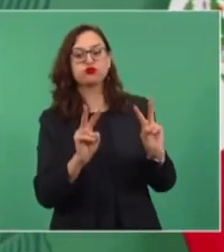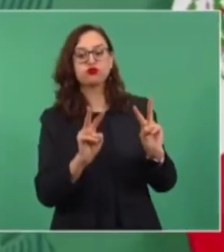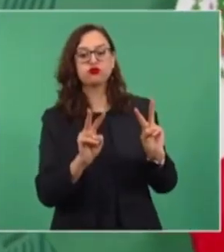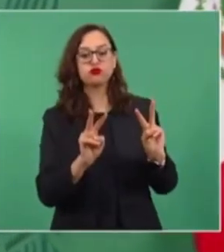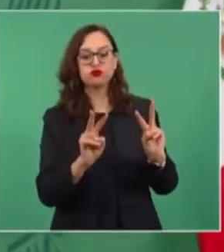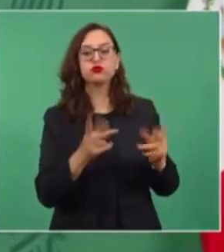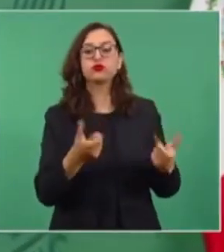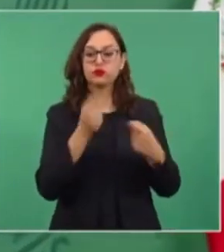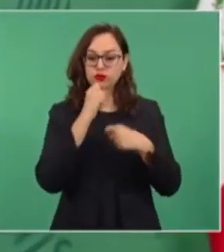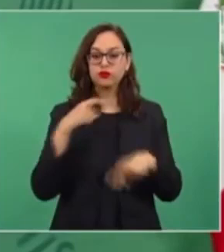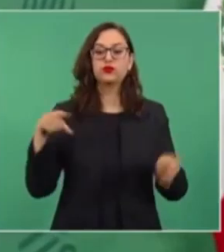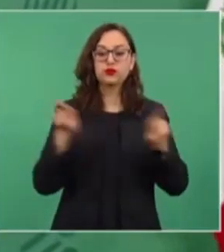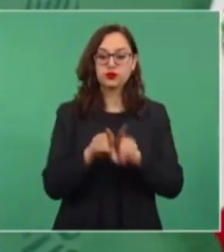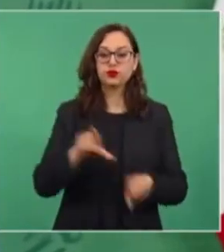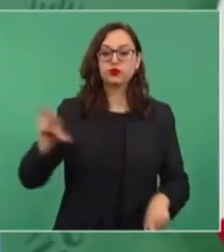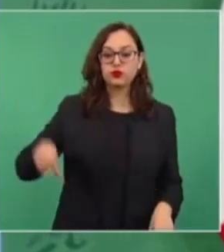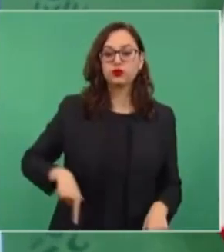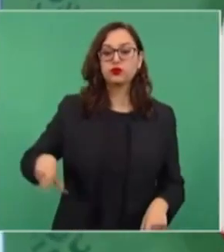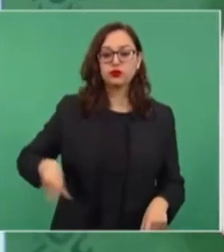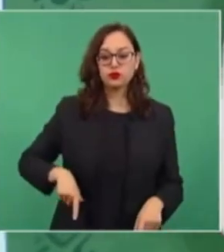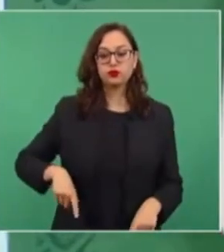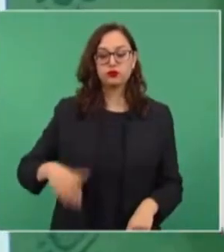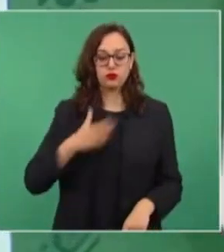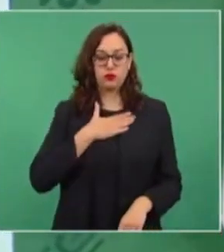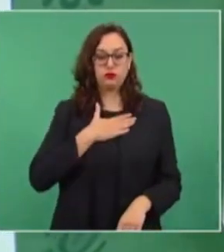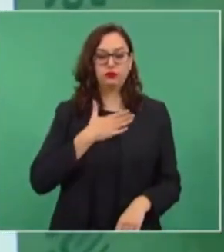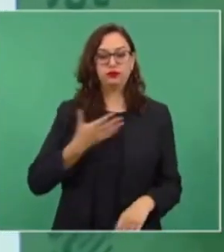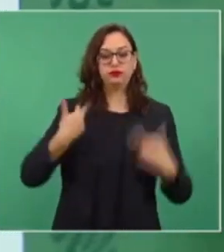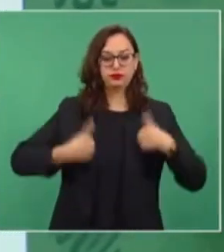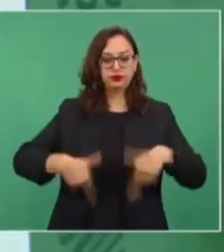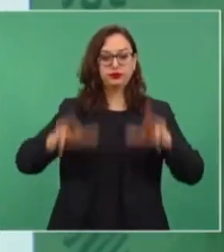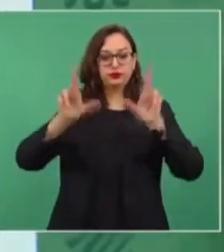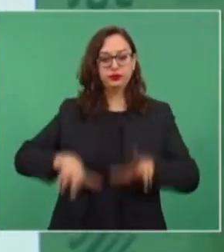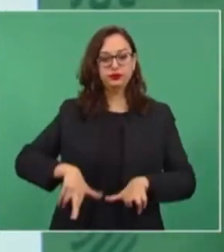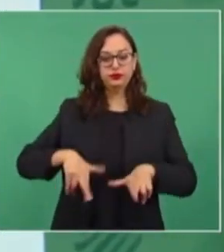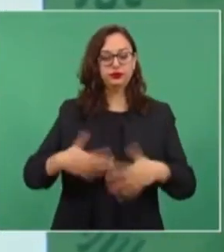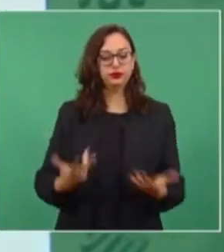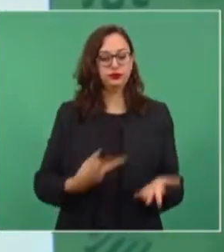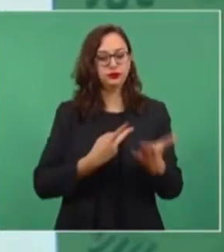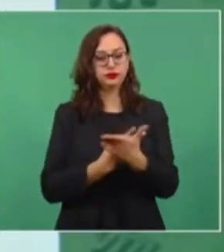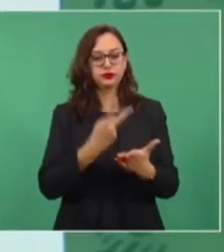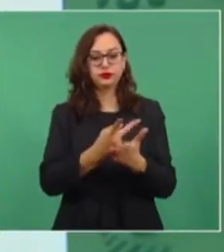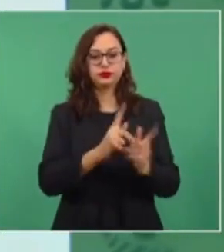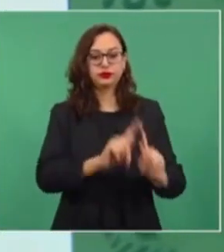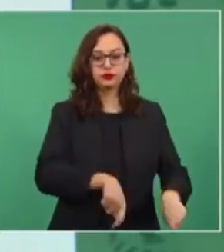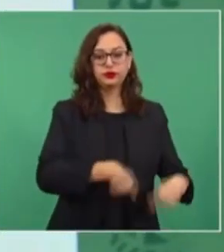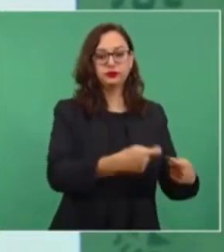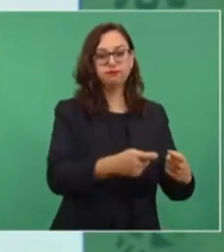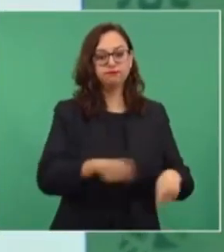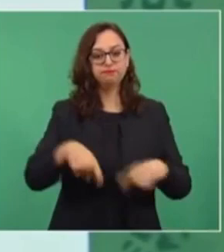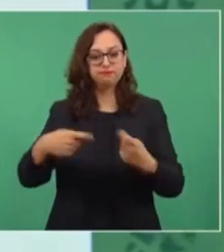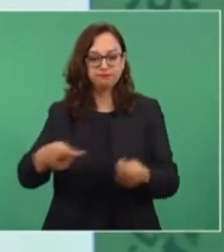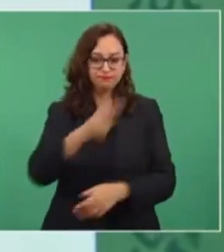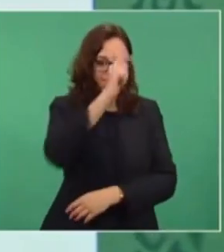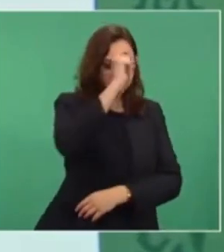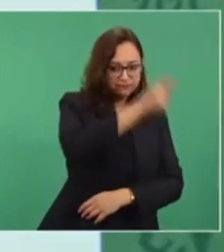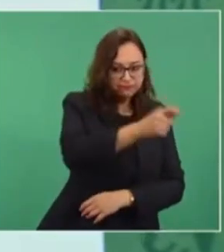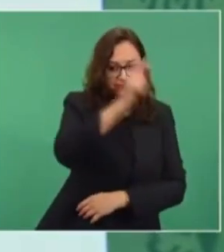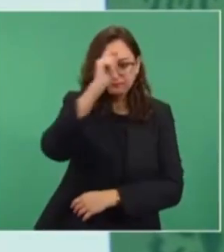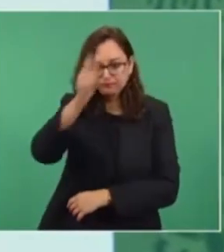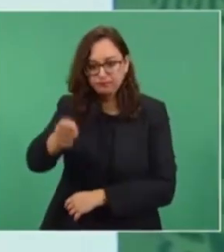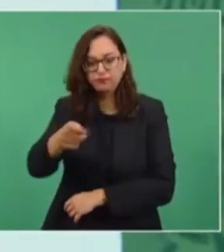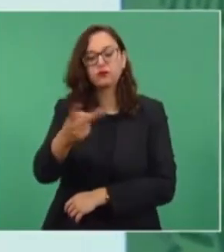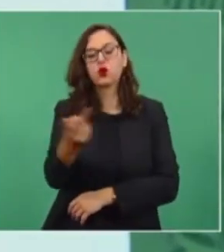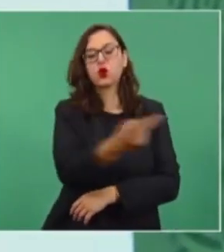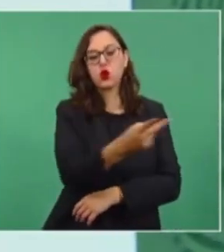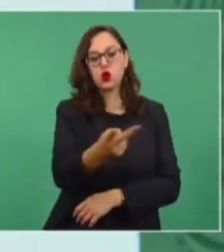para el gobierno que encabezo, el hacer este homenaje a